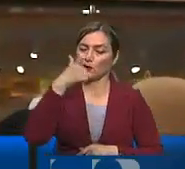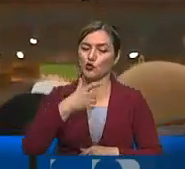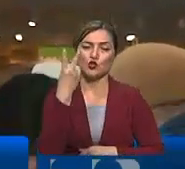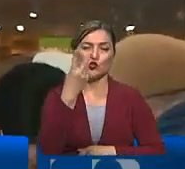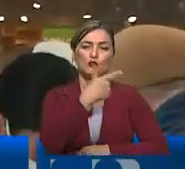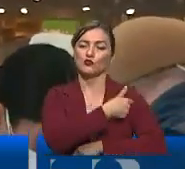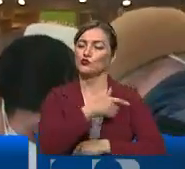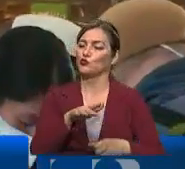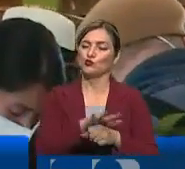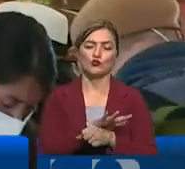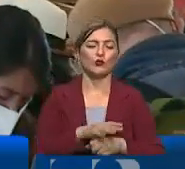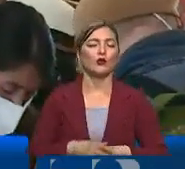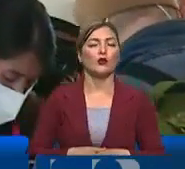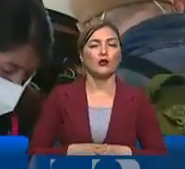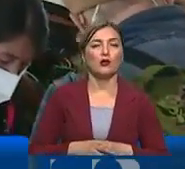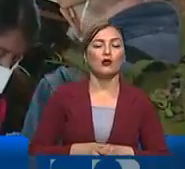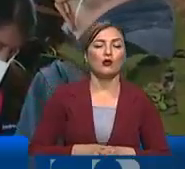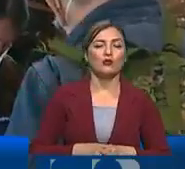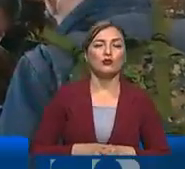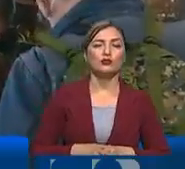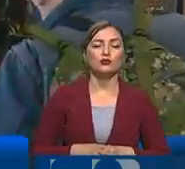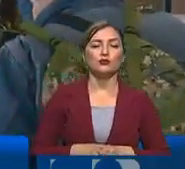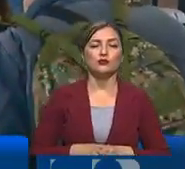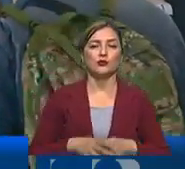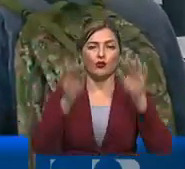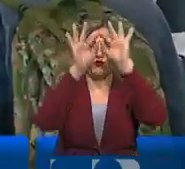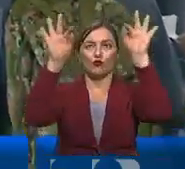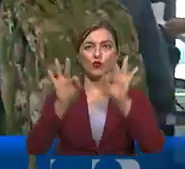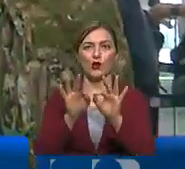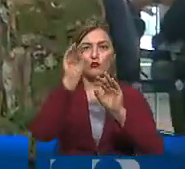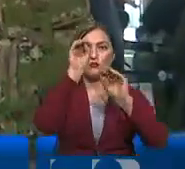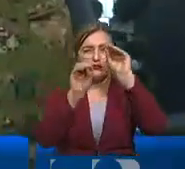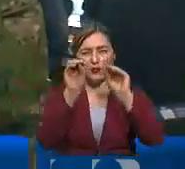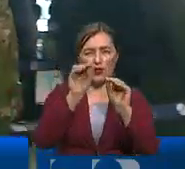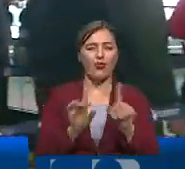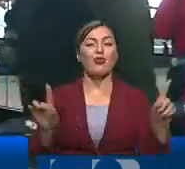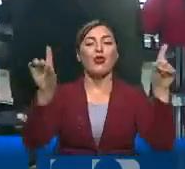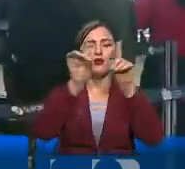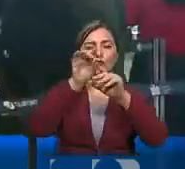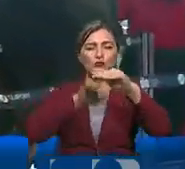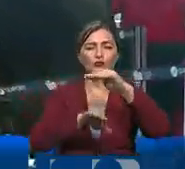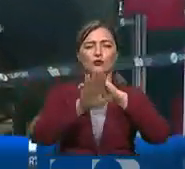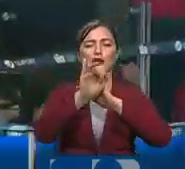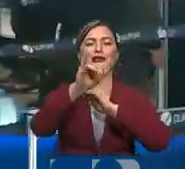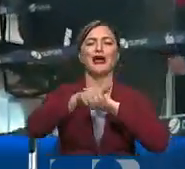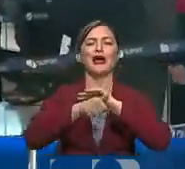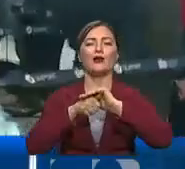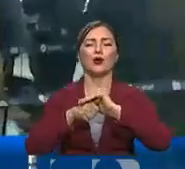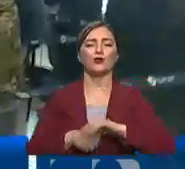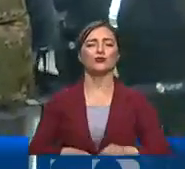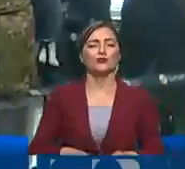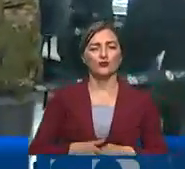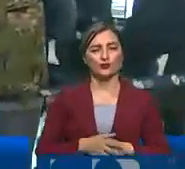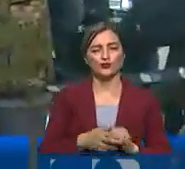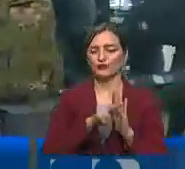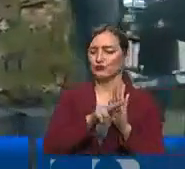tiene las dosis completas de la vacuna y adicionalmente pues llenar el formulario de ingreso a las Islas Galápagos, que esto